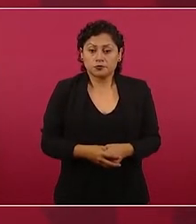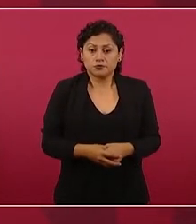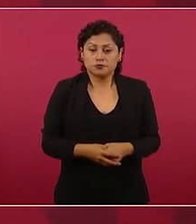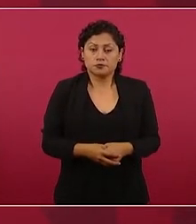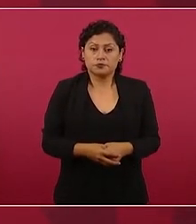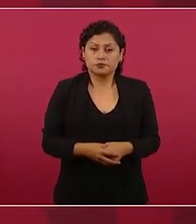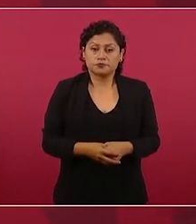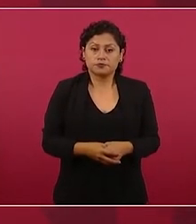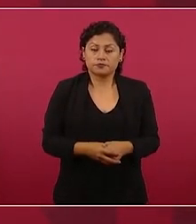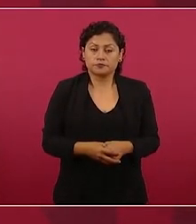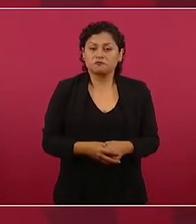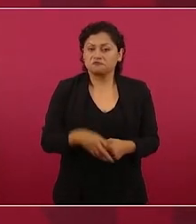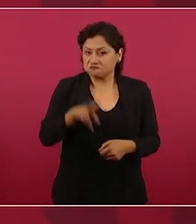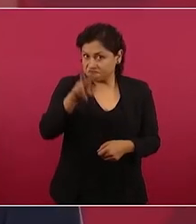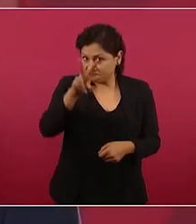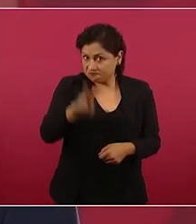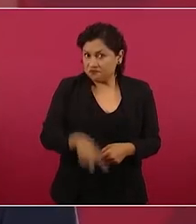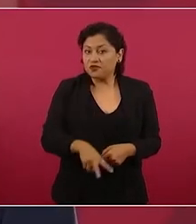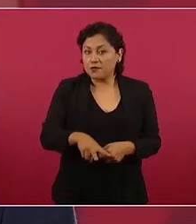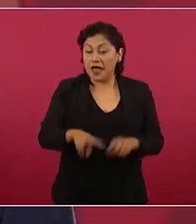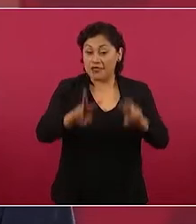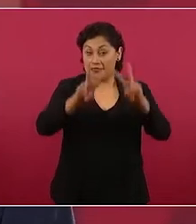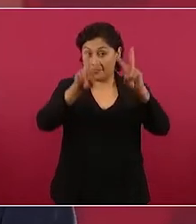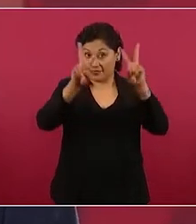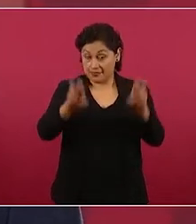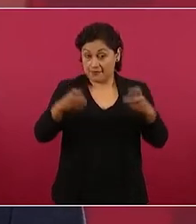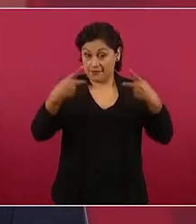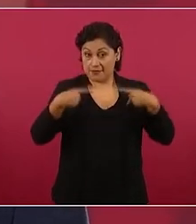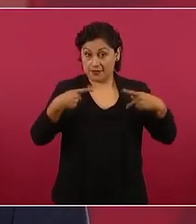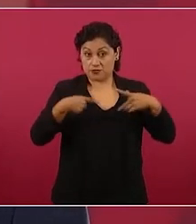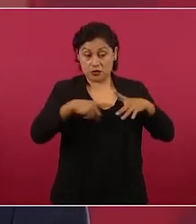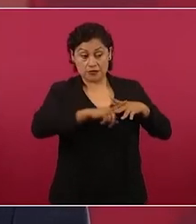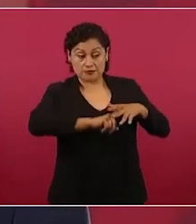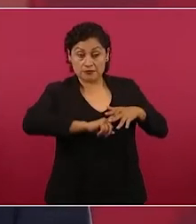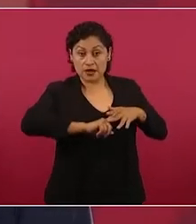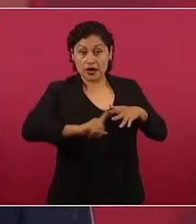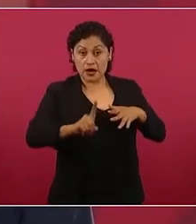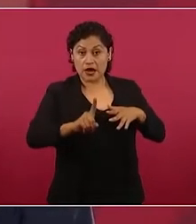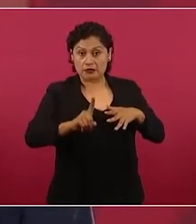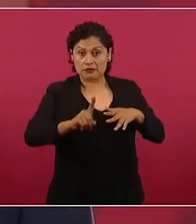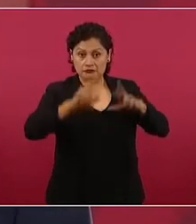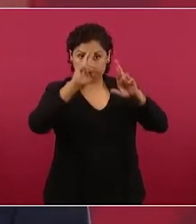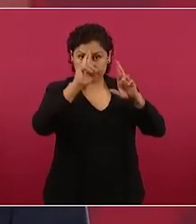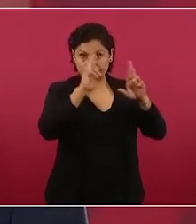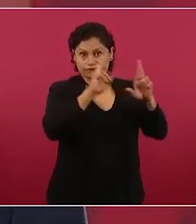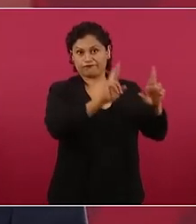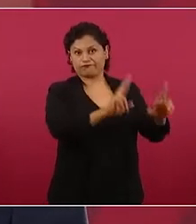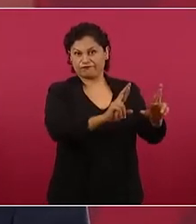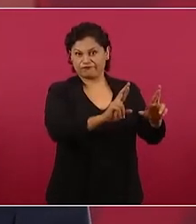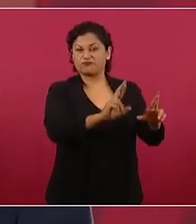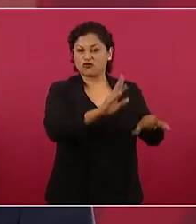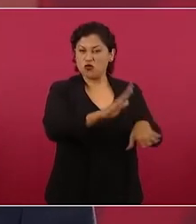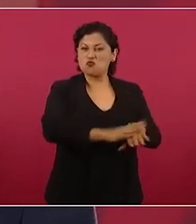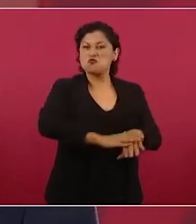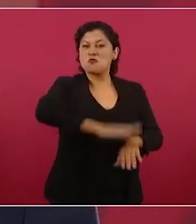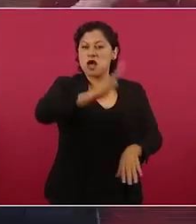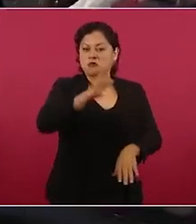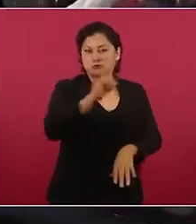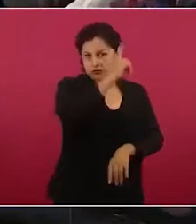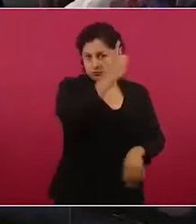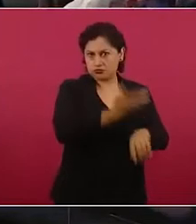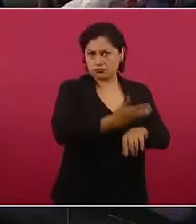es más el respeto a los migrantes en Estados Unidos, a nuestros